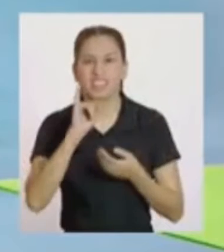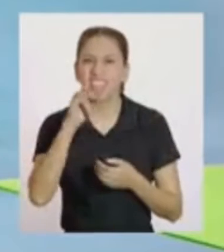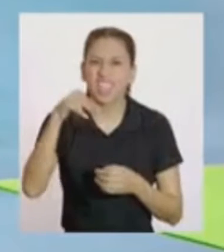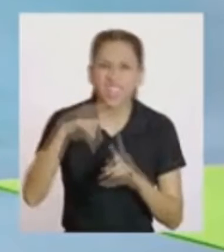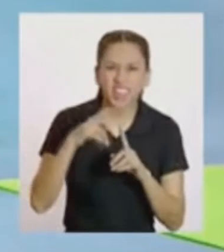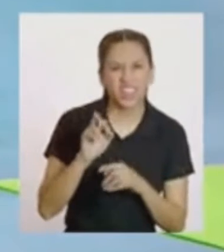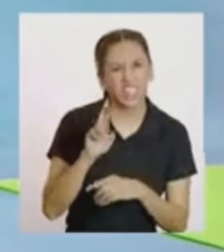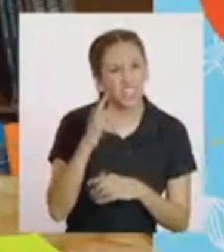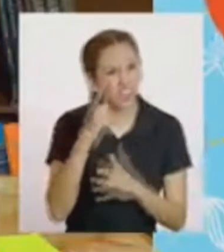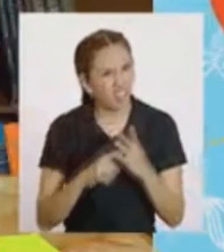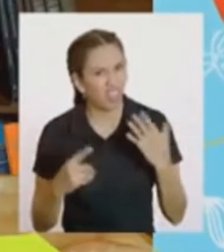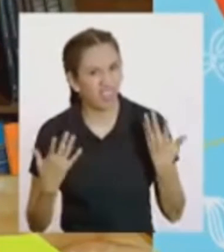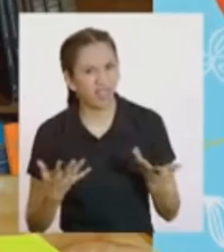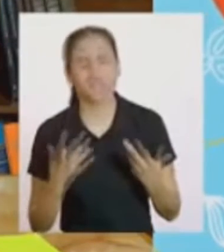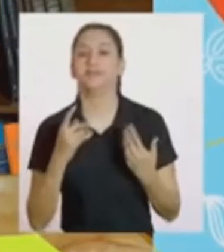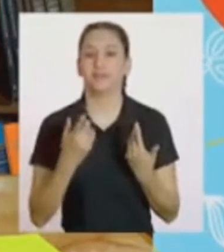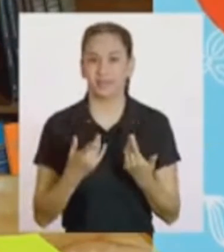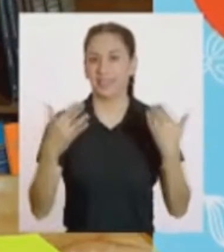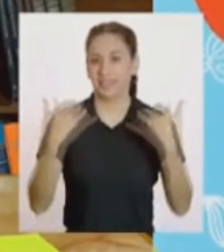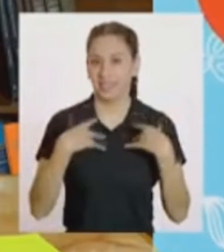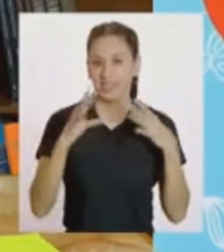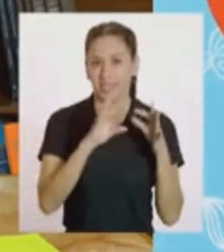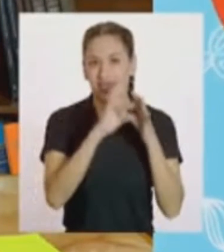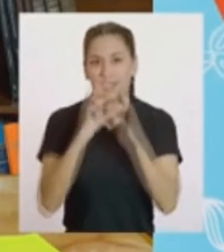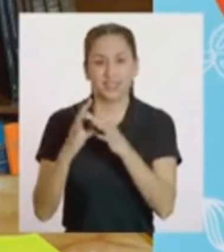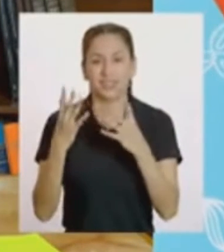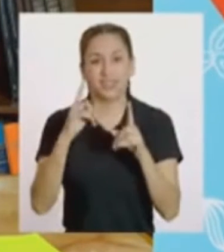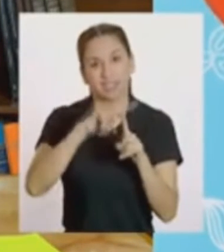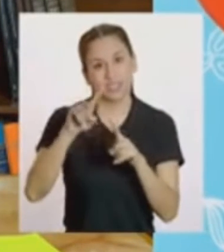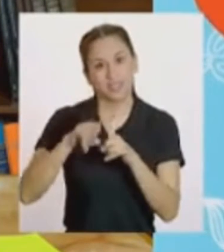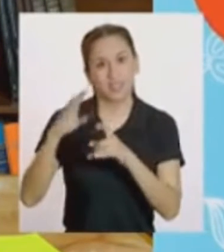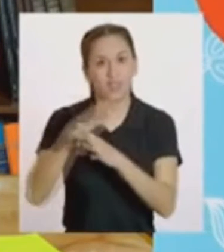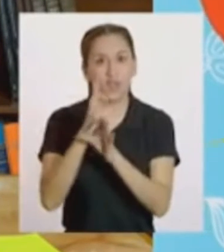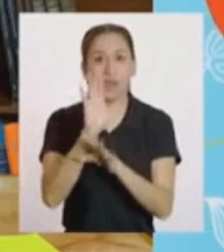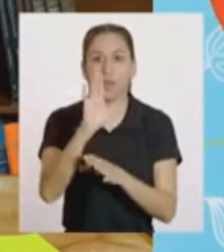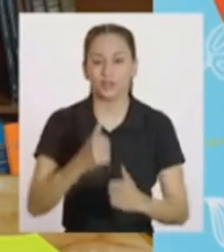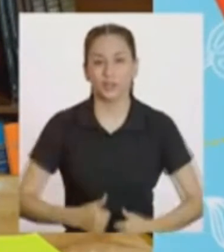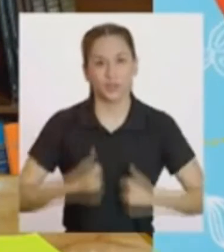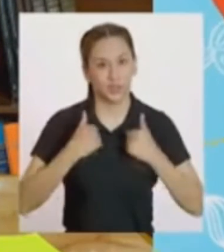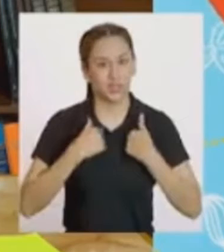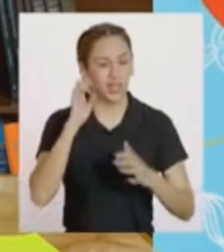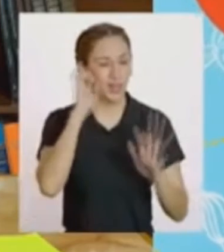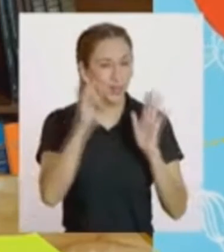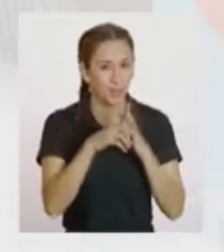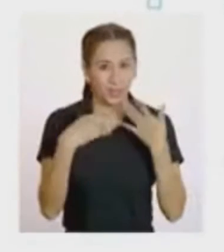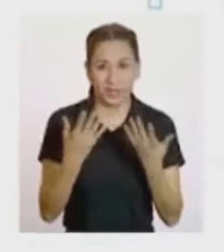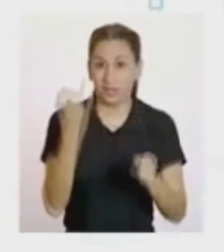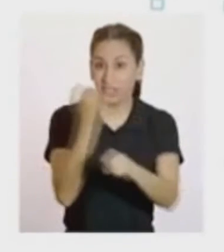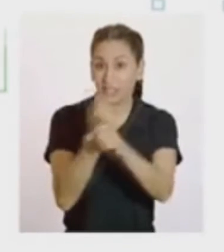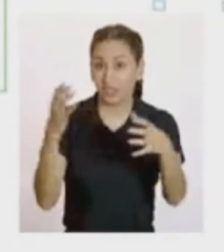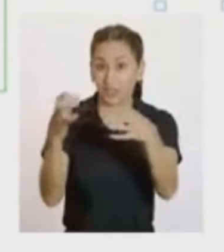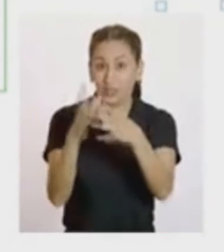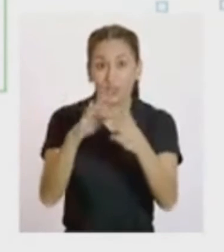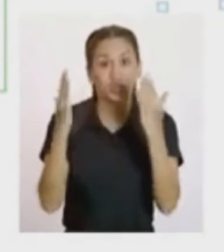qué? Es decir, tiene relación con diversos ámbitos de nuestra vida. Por ejemplo, las